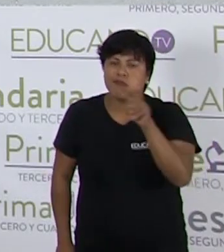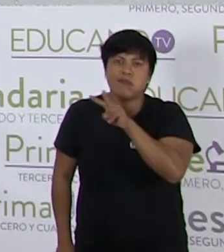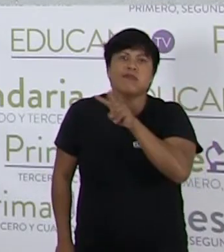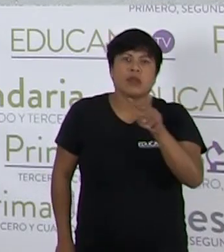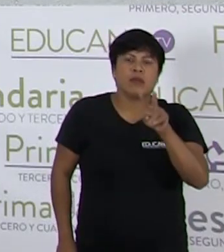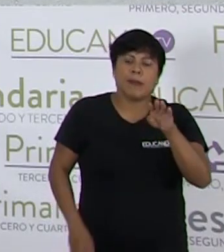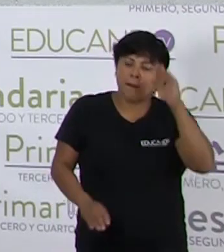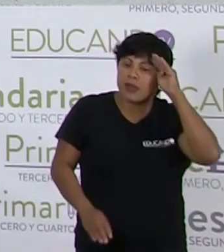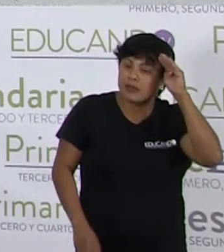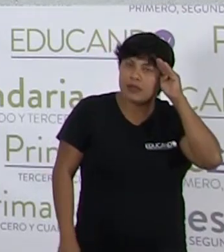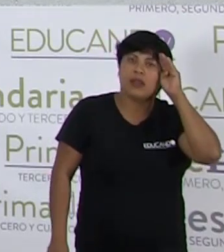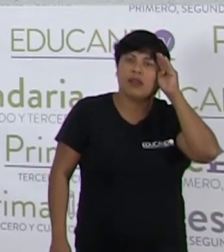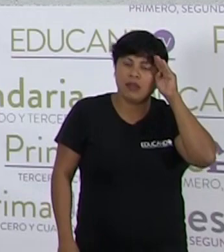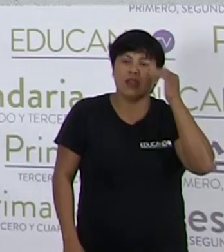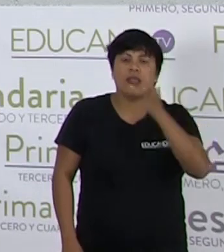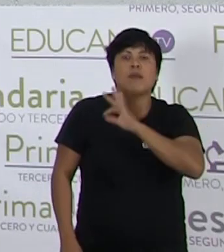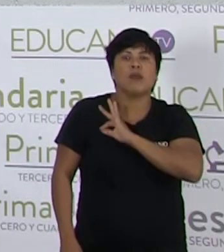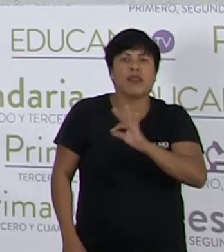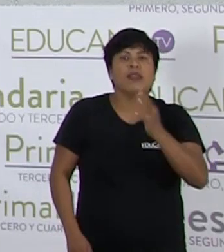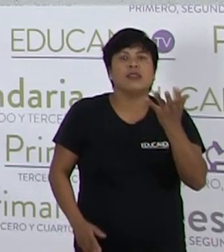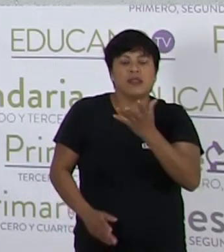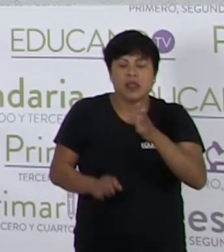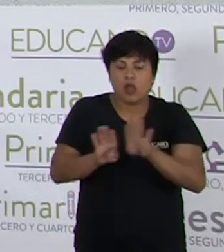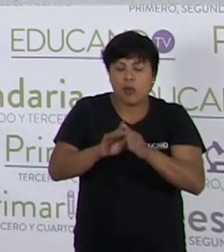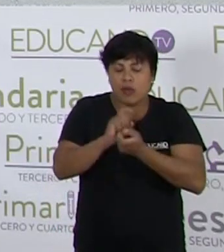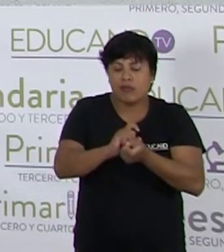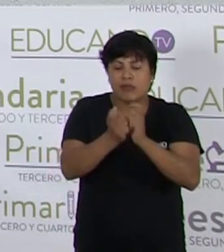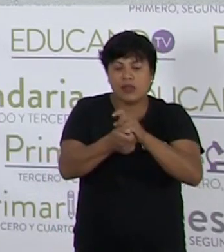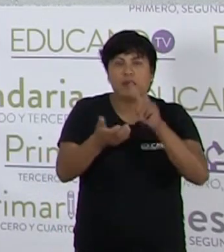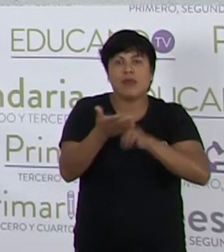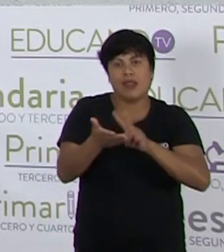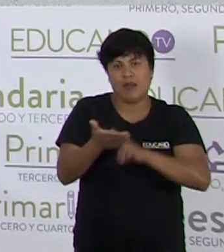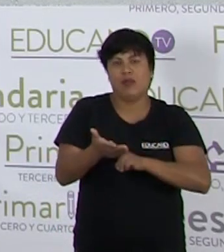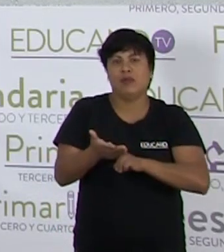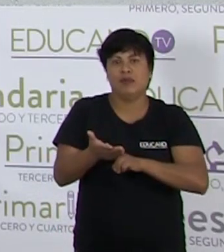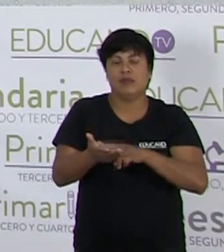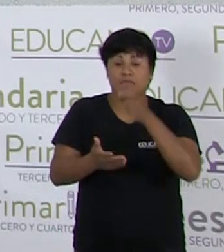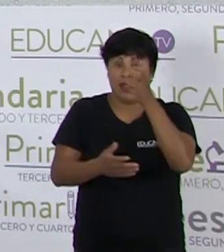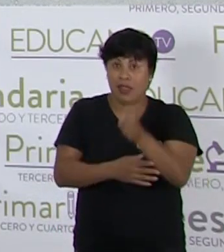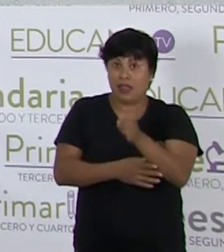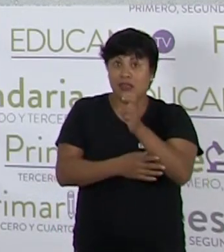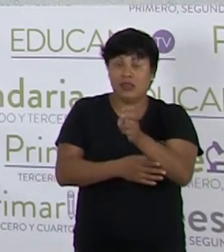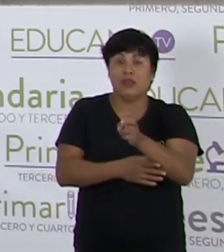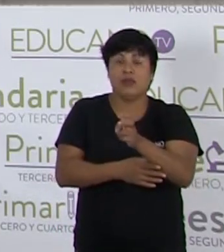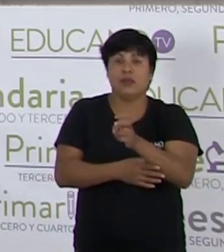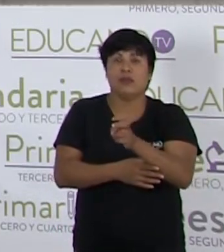permite analizar y te permite interpretar los datos. Y con ello,